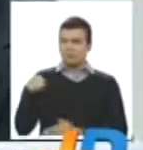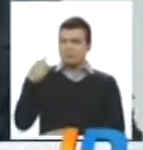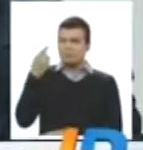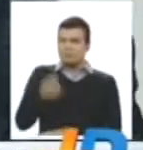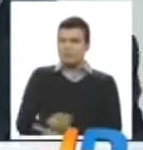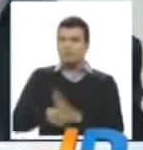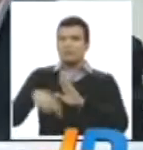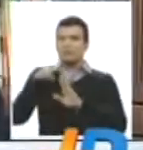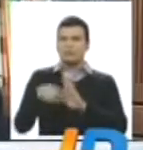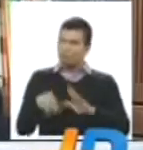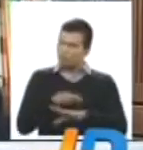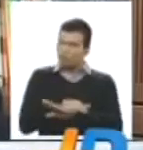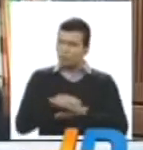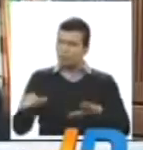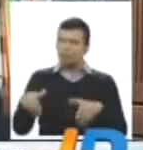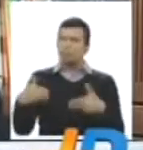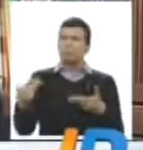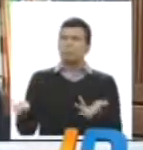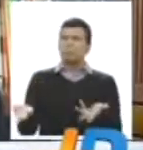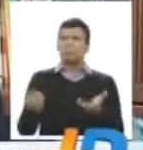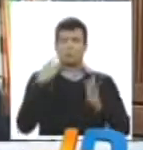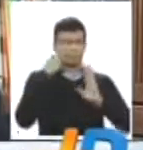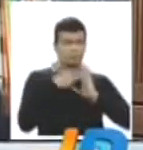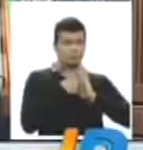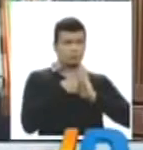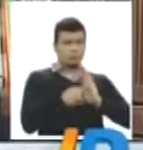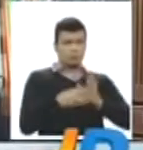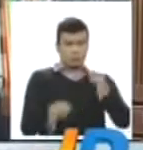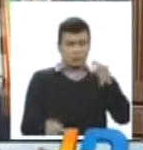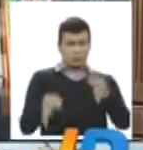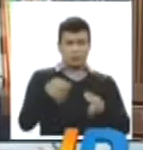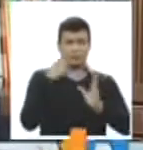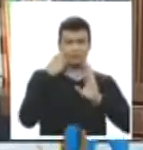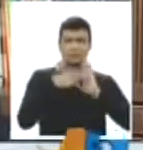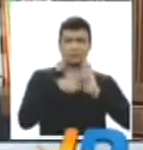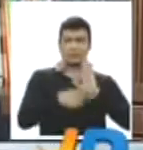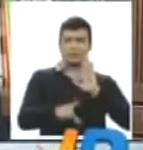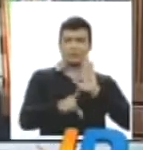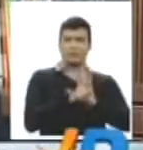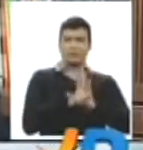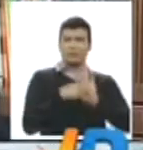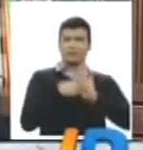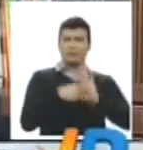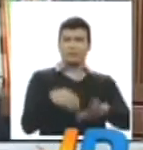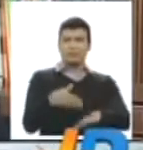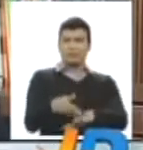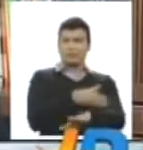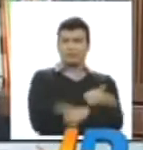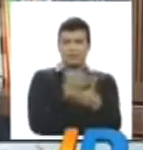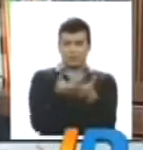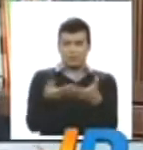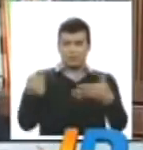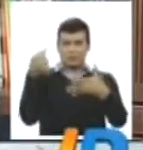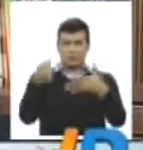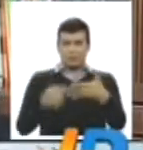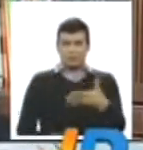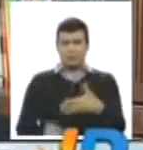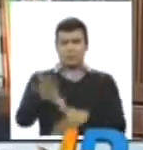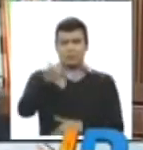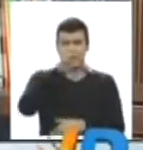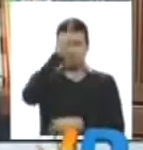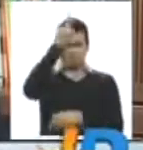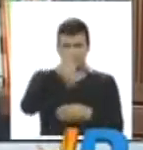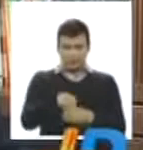electoral. ¿En qué quedó ese tema? Se le mostró al juez que el fundamento jurídico sobre el cual, o el elemento jurídico sobre el cual estaba tomando